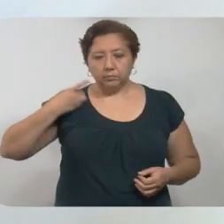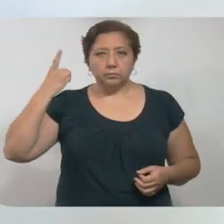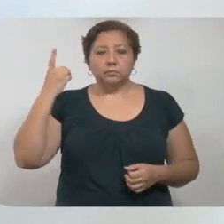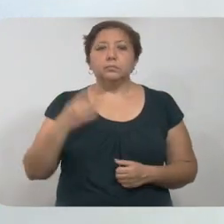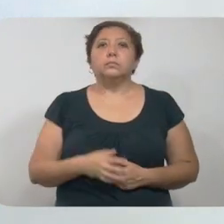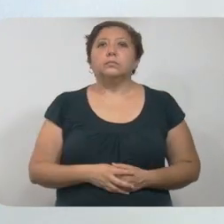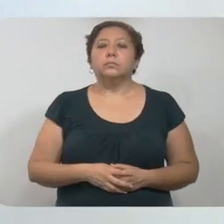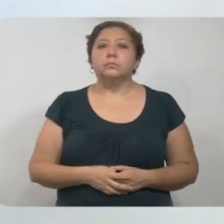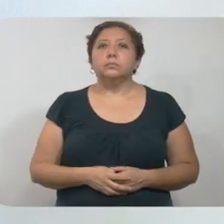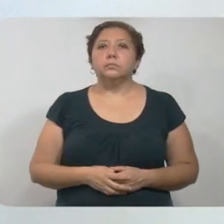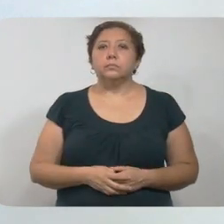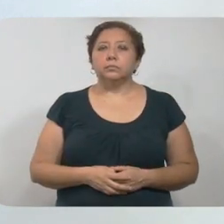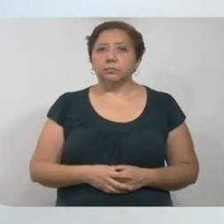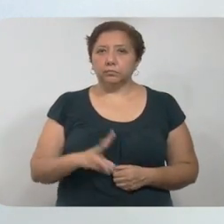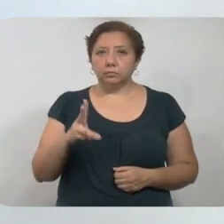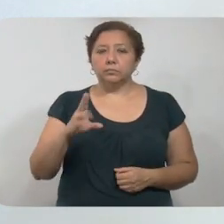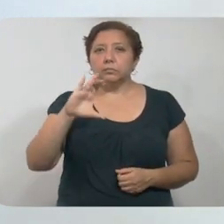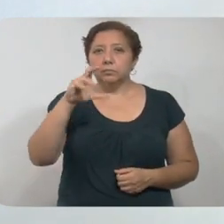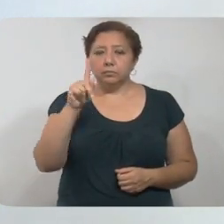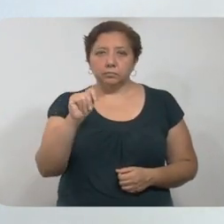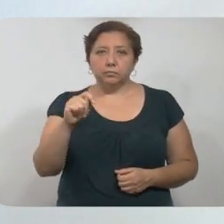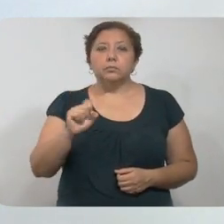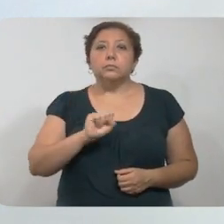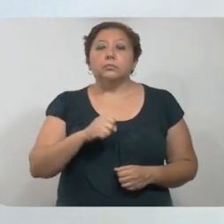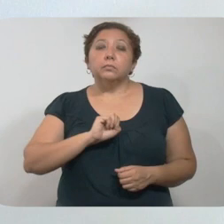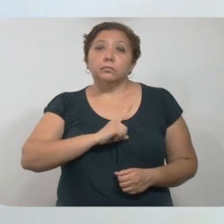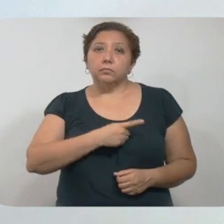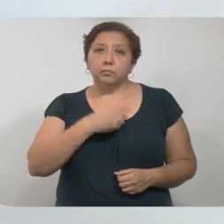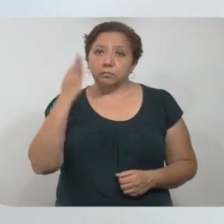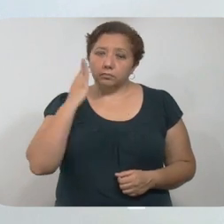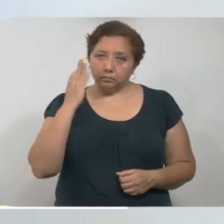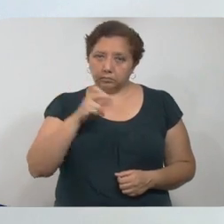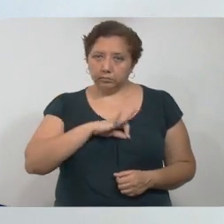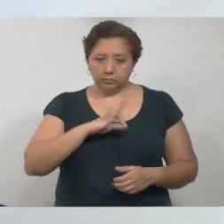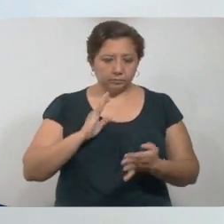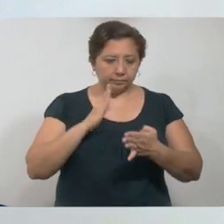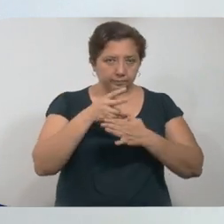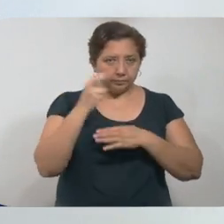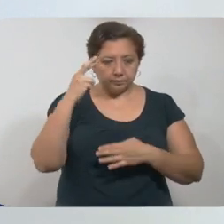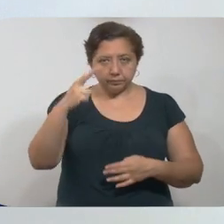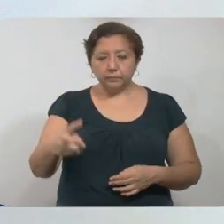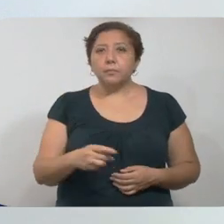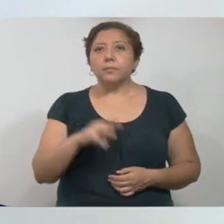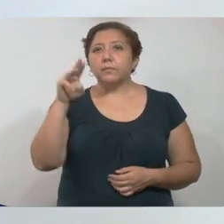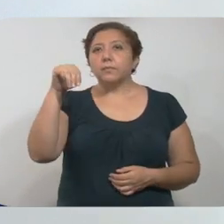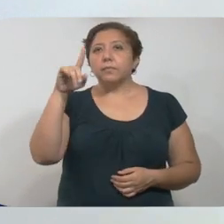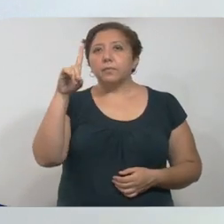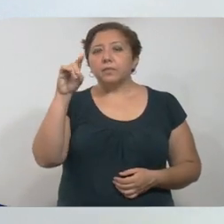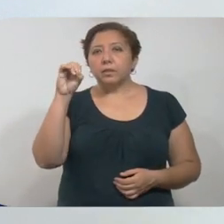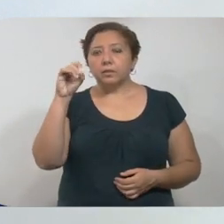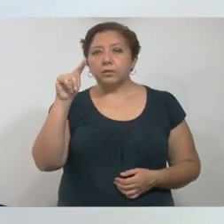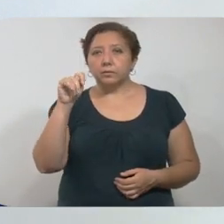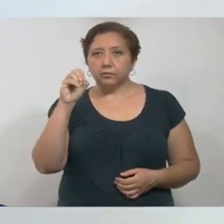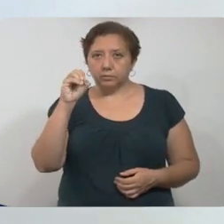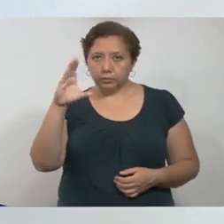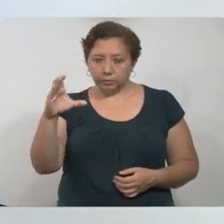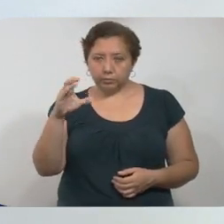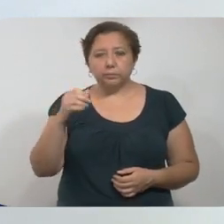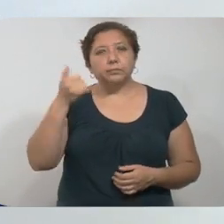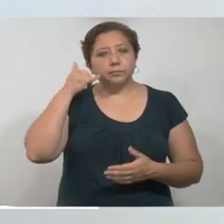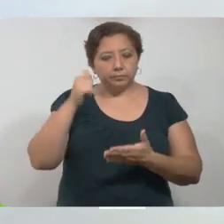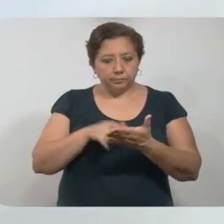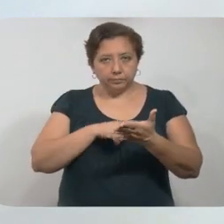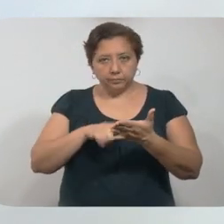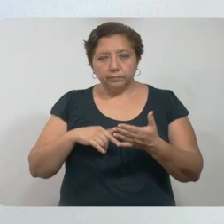automatizado. El chat de la salud vía la red social de Facebook. La aplicación Meditoc para los sistemas Android y